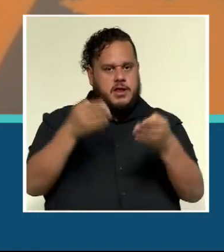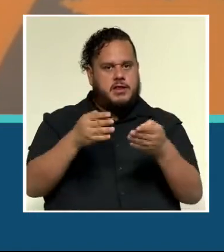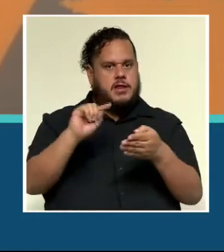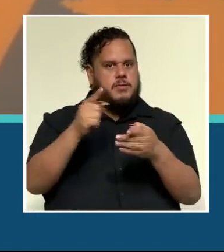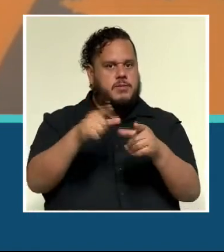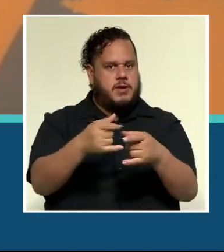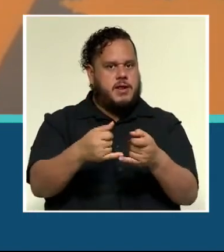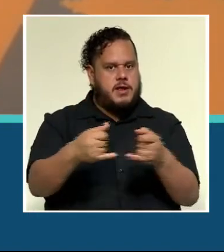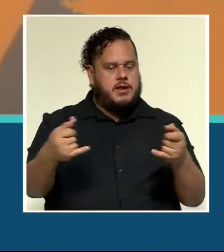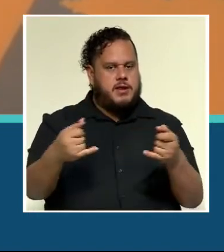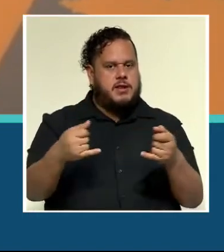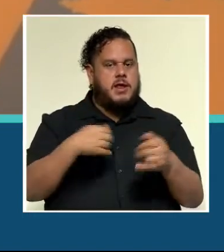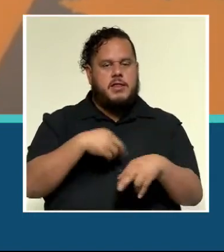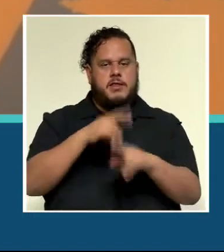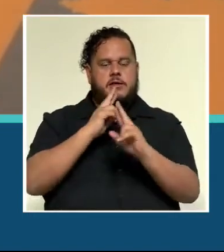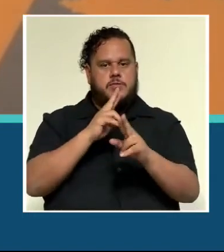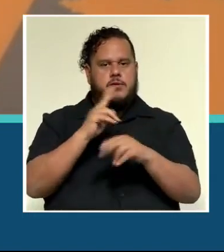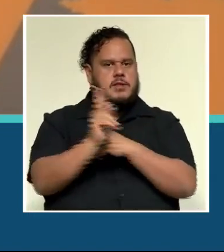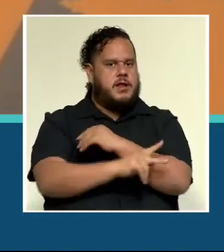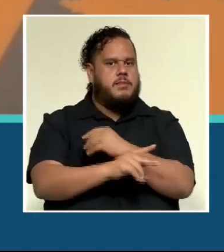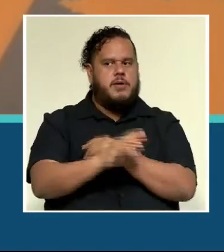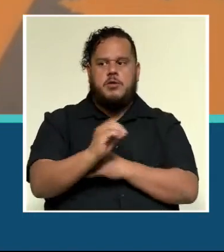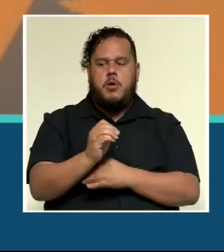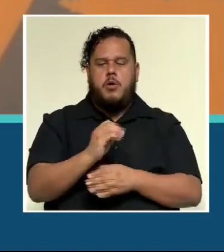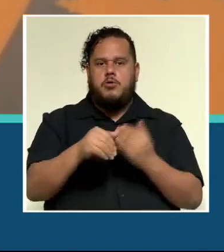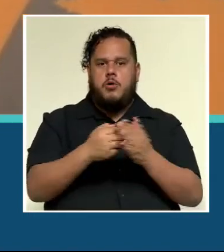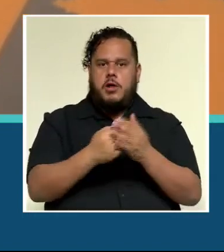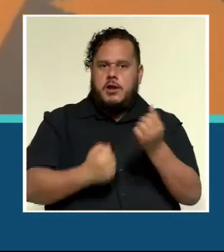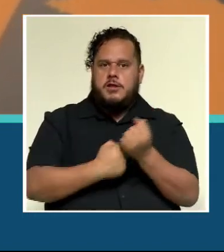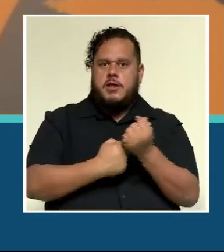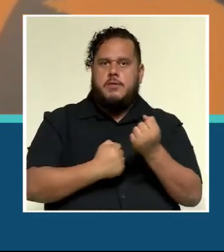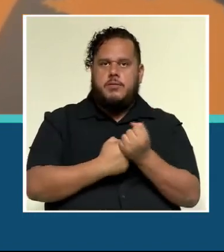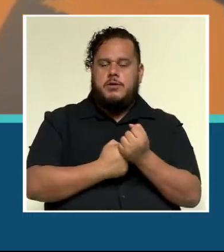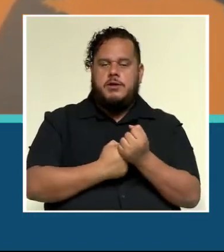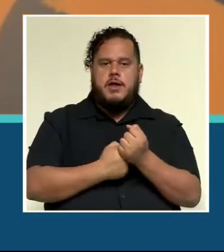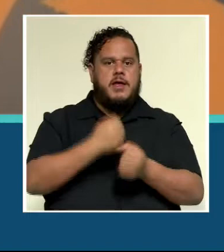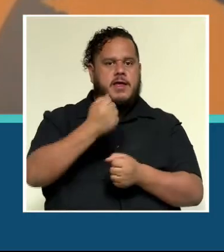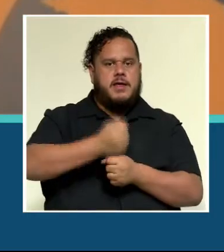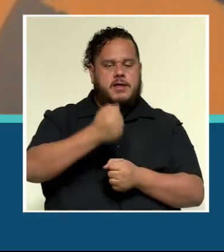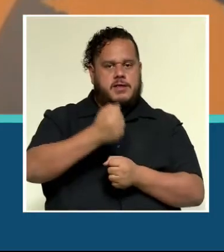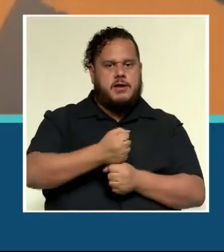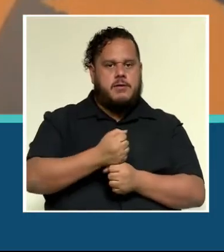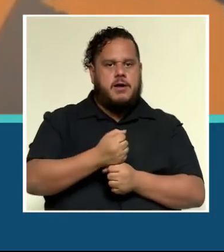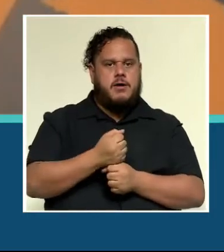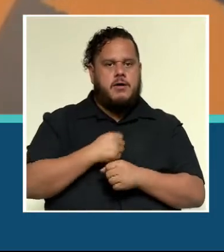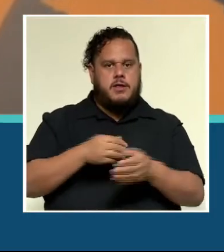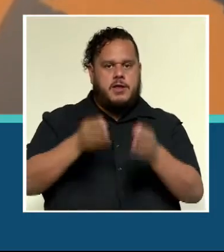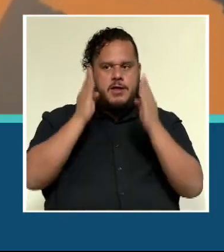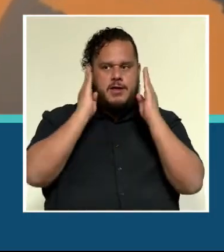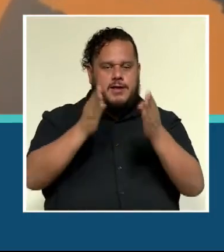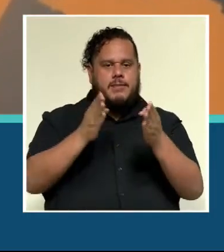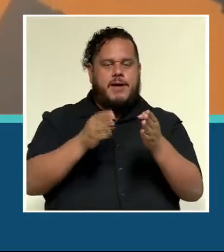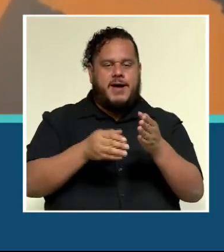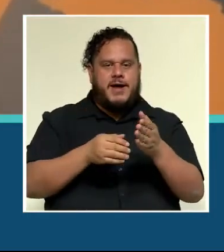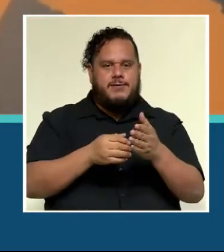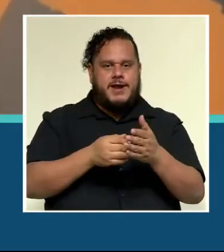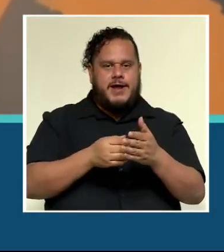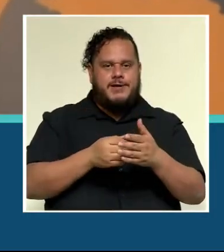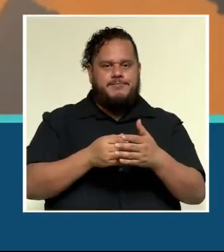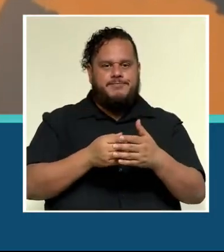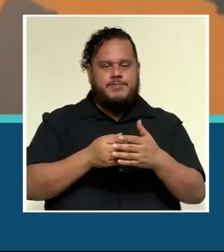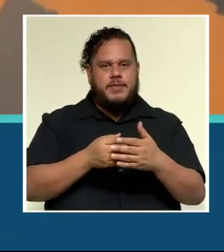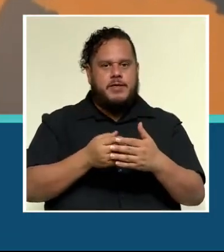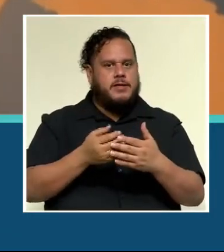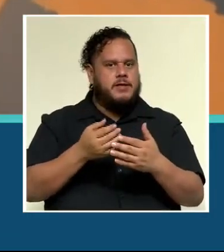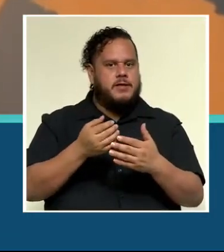de respuesta a emergencias en el país o las instituciones que apoyan en el trabajo de la atención a los territorios y a las poblaciones